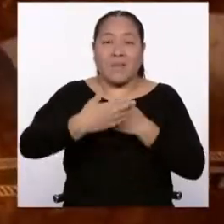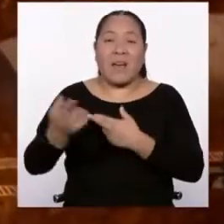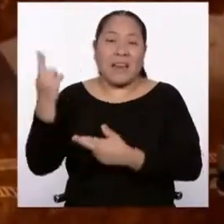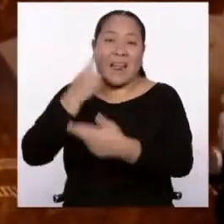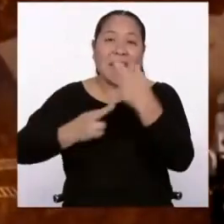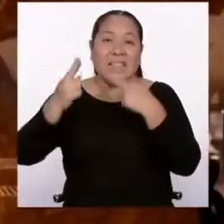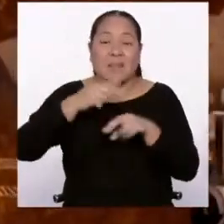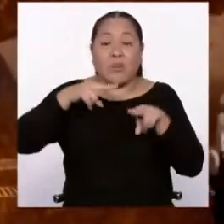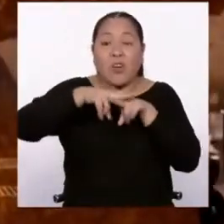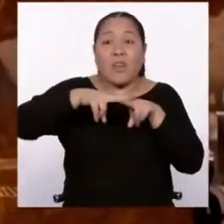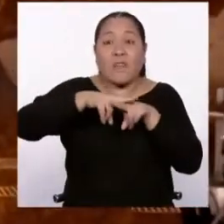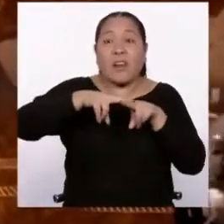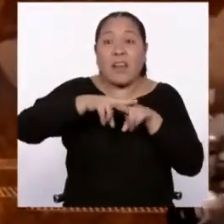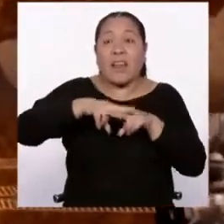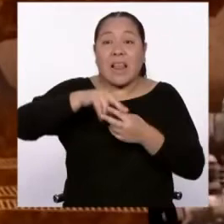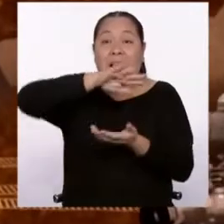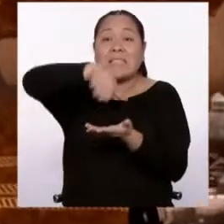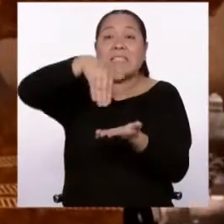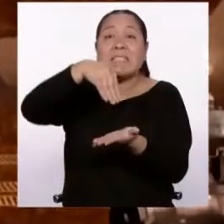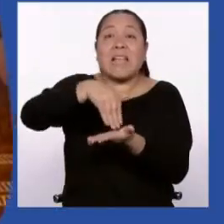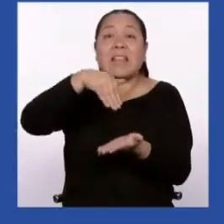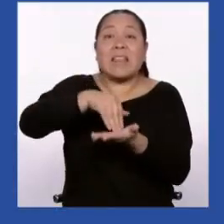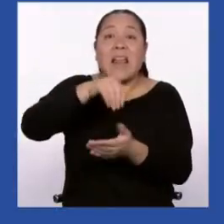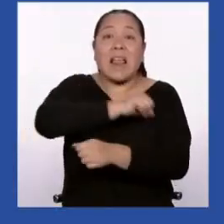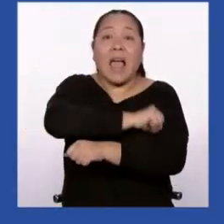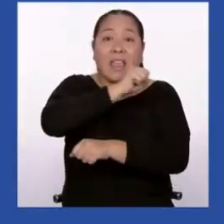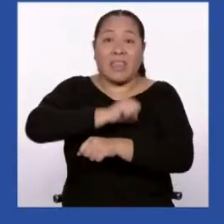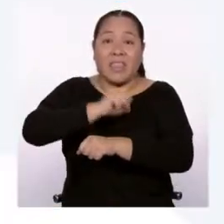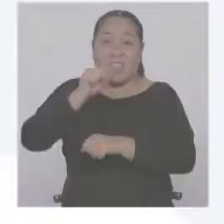Regresamos con el Ferrocarril Central Andino.